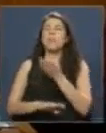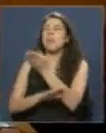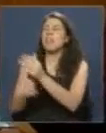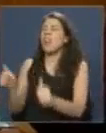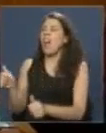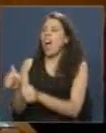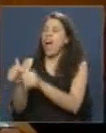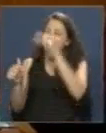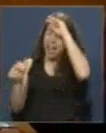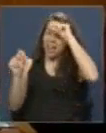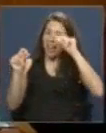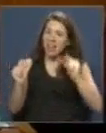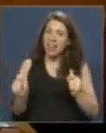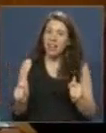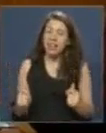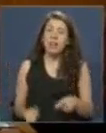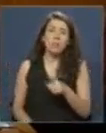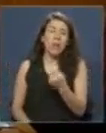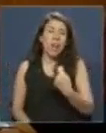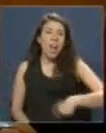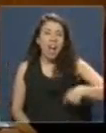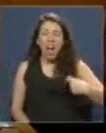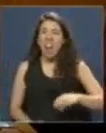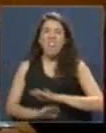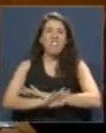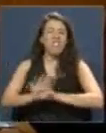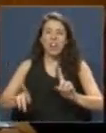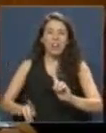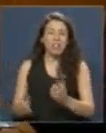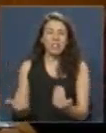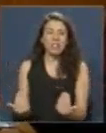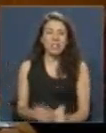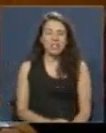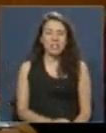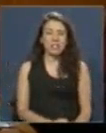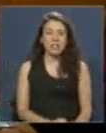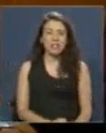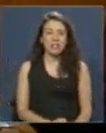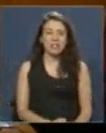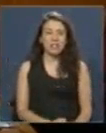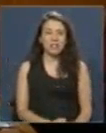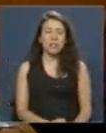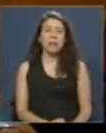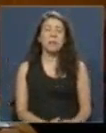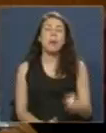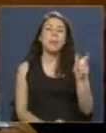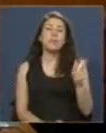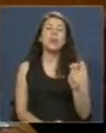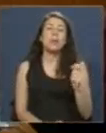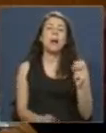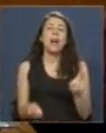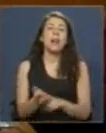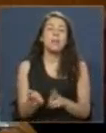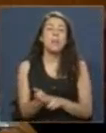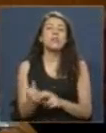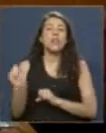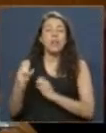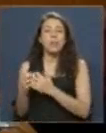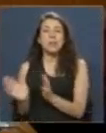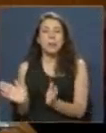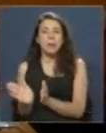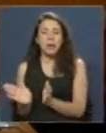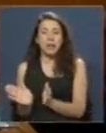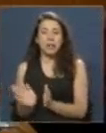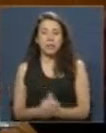además resulta de ser cara y muchas veces impeditiva para contribuyentes más pequeños. En la